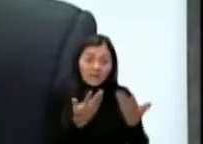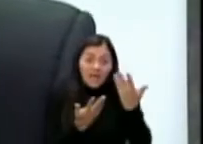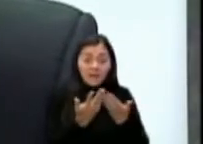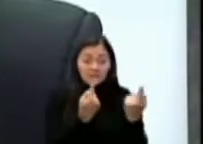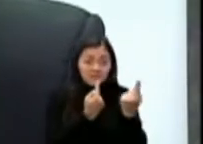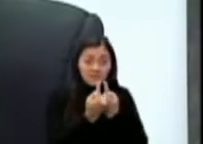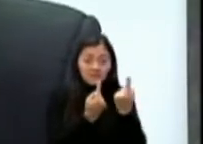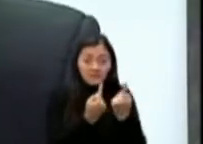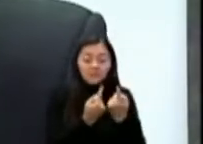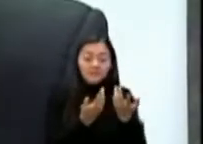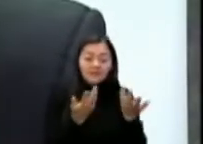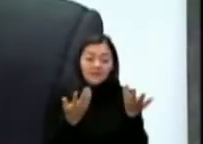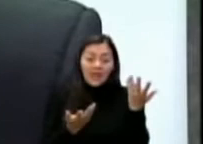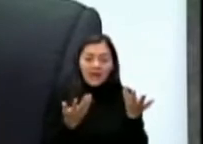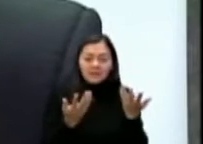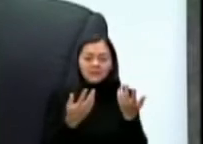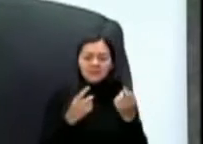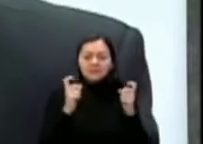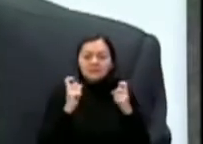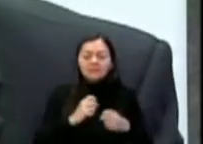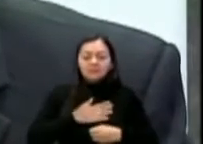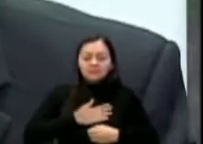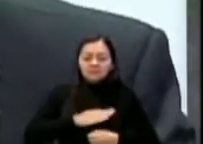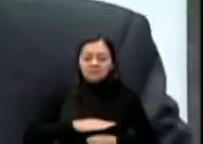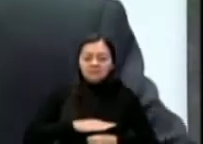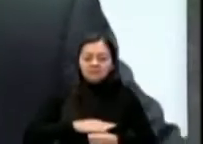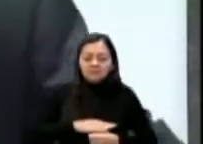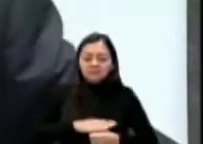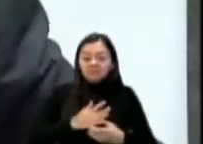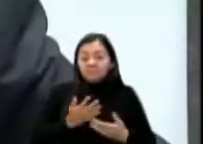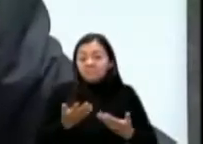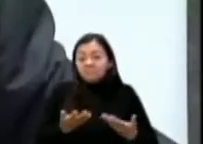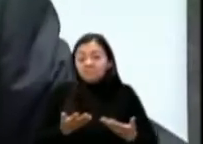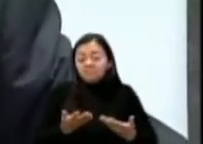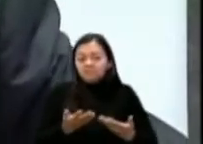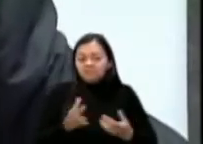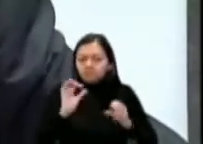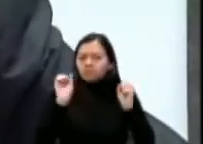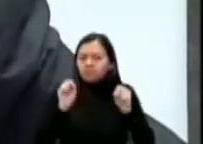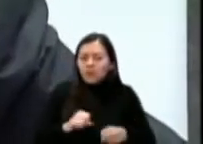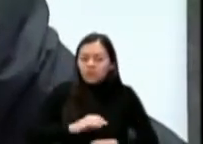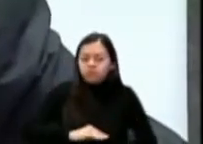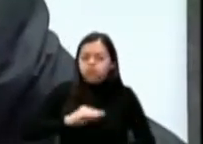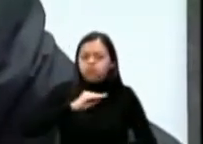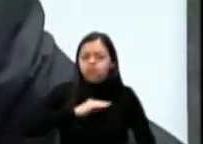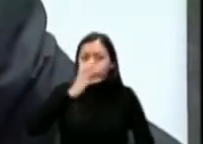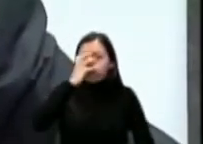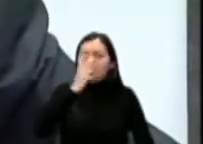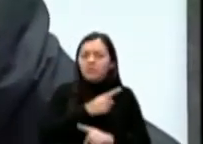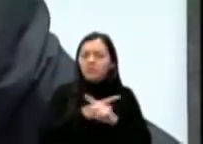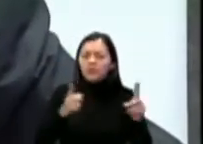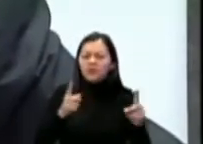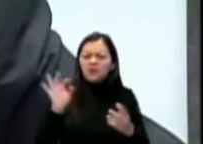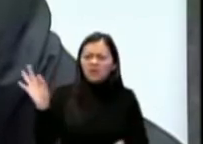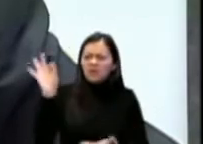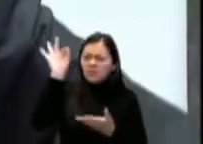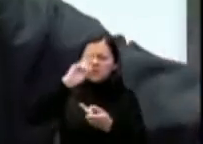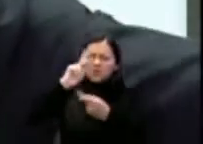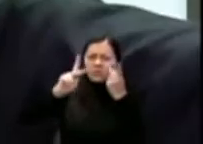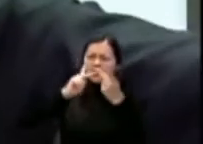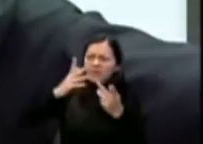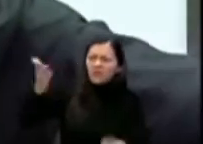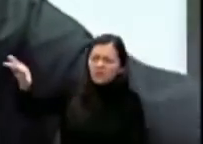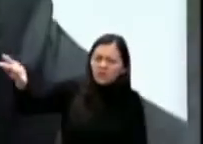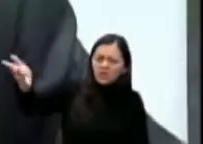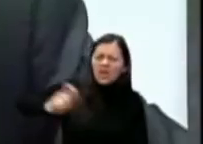se llena de estupor al escuchar que hay un supuesto líder amazónico representante de una prefectura que dice